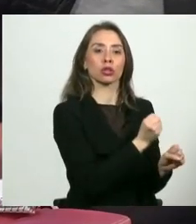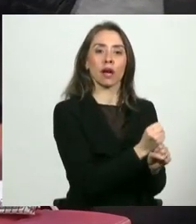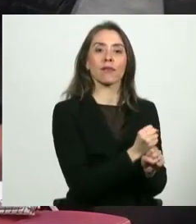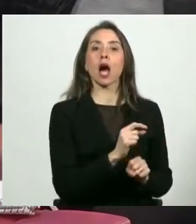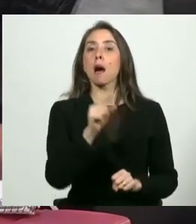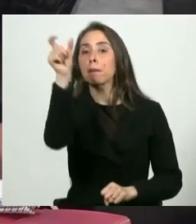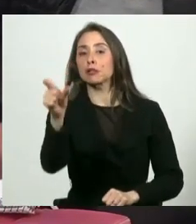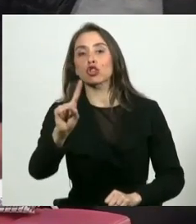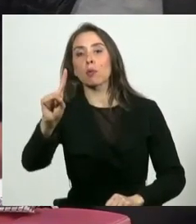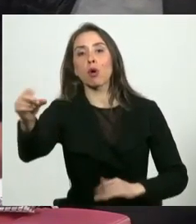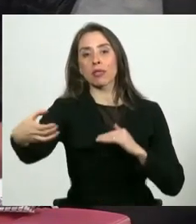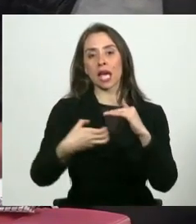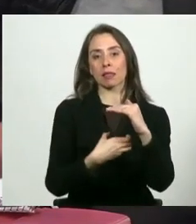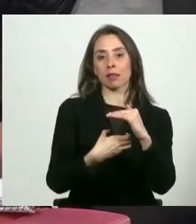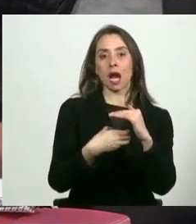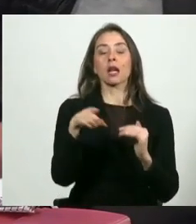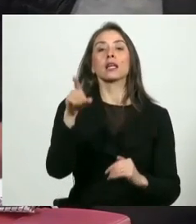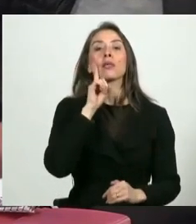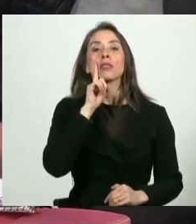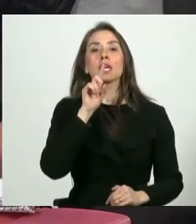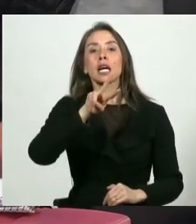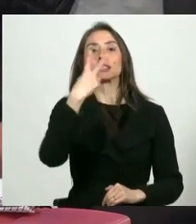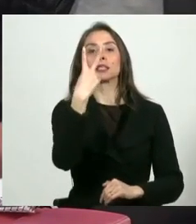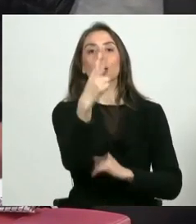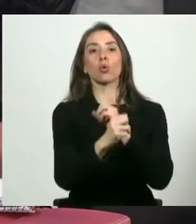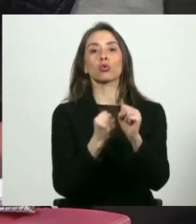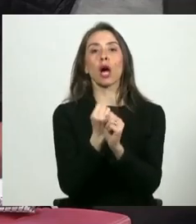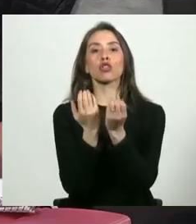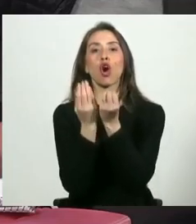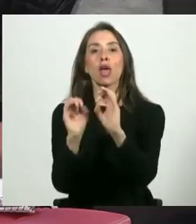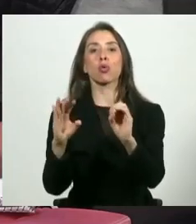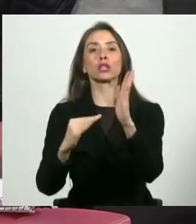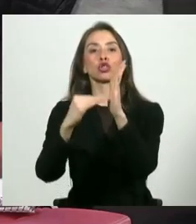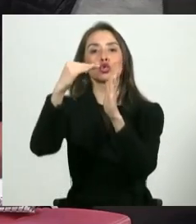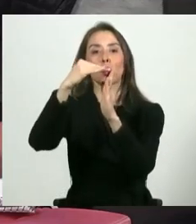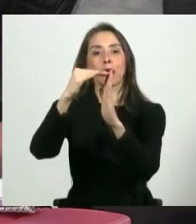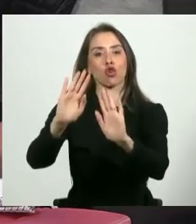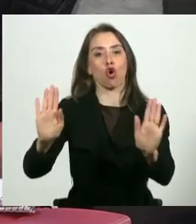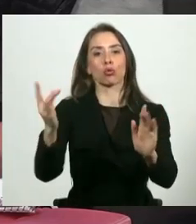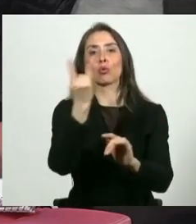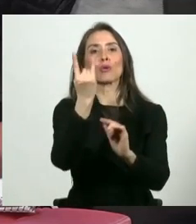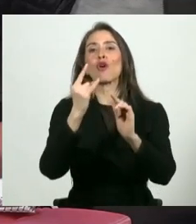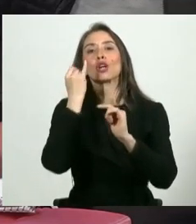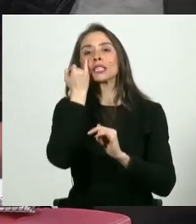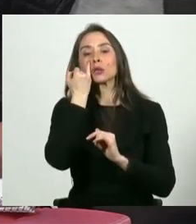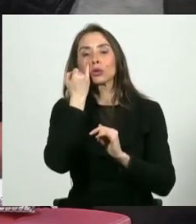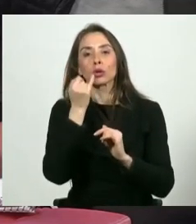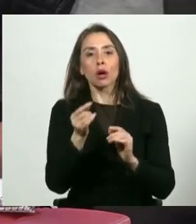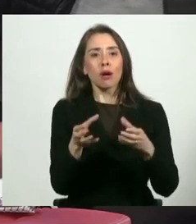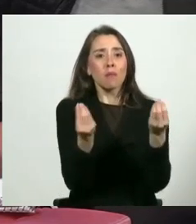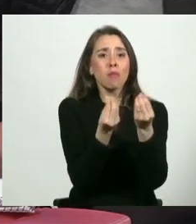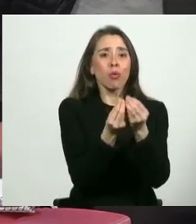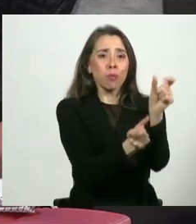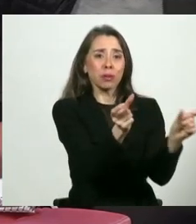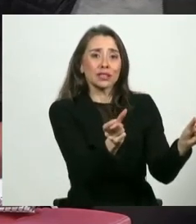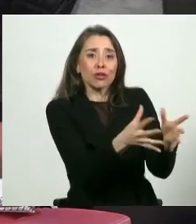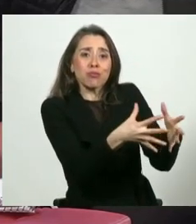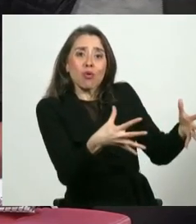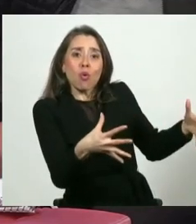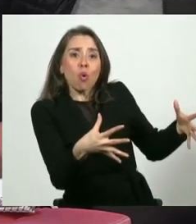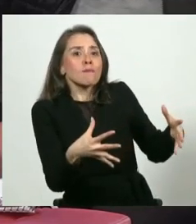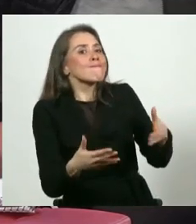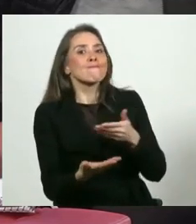ingresar nadie que no tenga al menos segundo año de educación superior. Estamos dejando un colectivo tremendamente grande